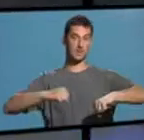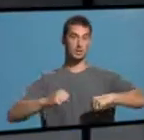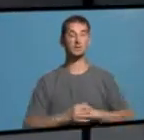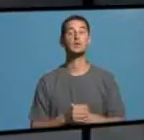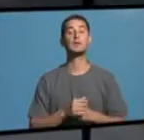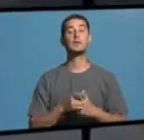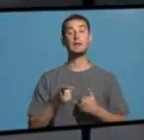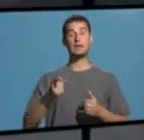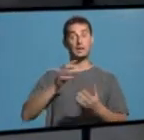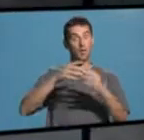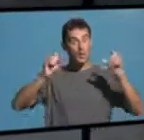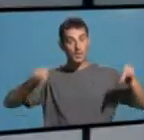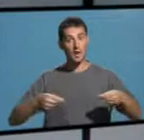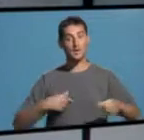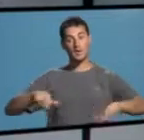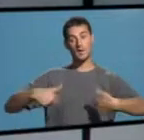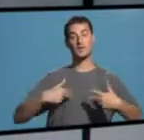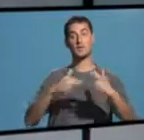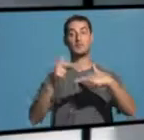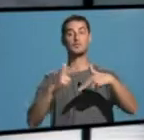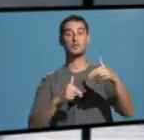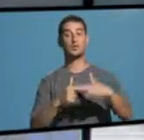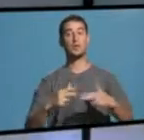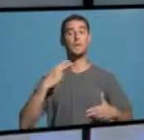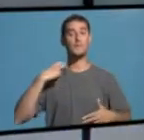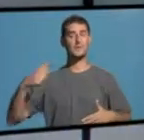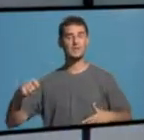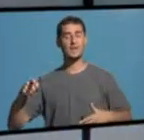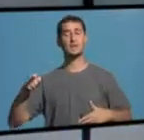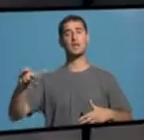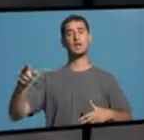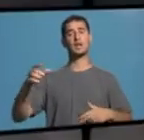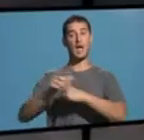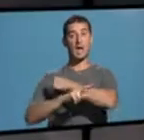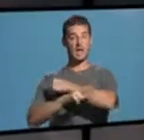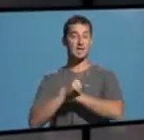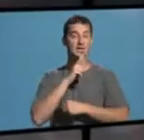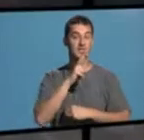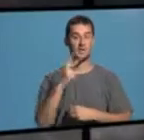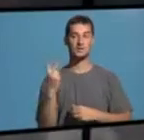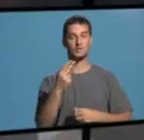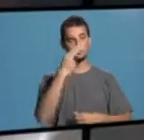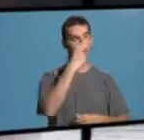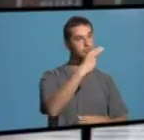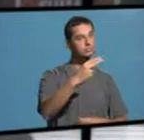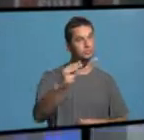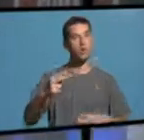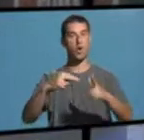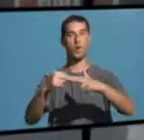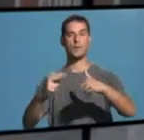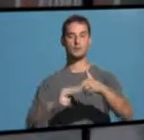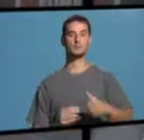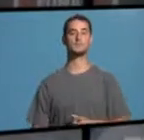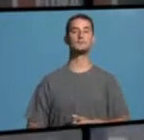convenio que permitirá concluir a construción da residencia, o presidente da Deputación e o alcalde de Castroverde visitaron as obras. Que